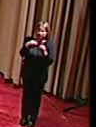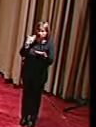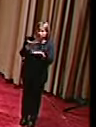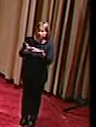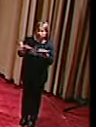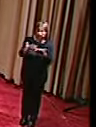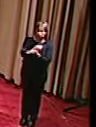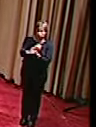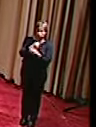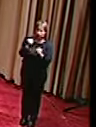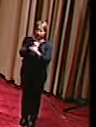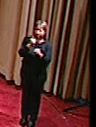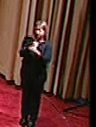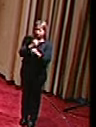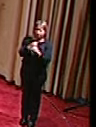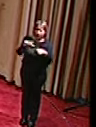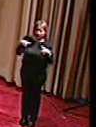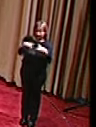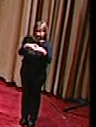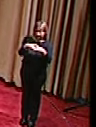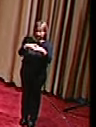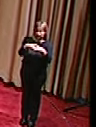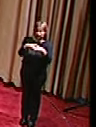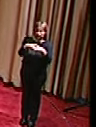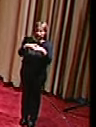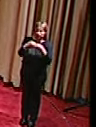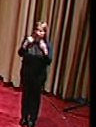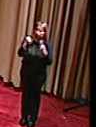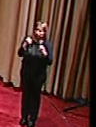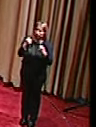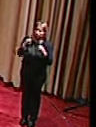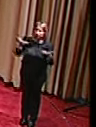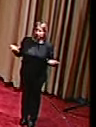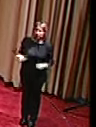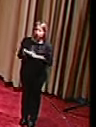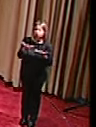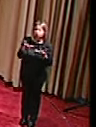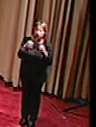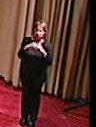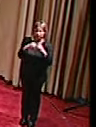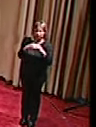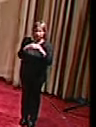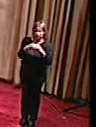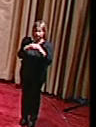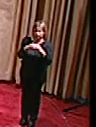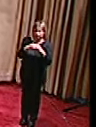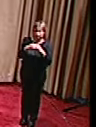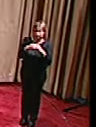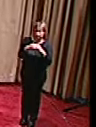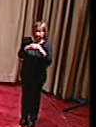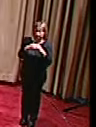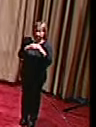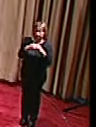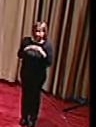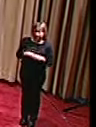a todos un trabajo en equipo con la fuerza y el impulso a Granada. Ha llamado a